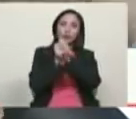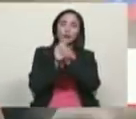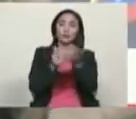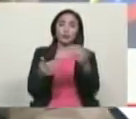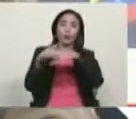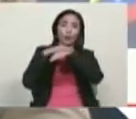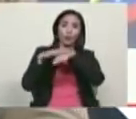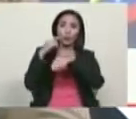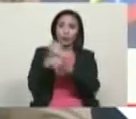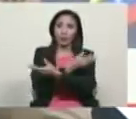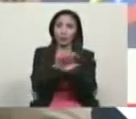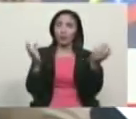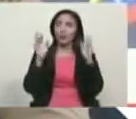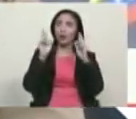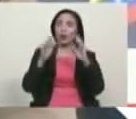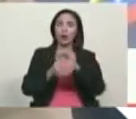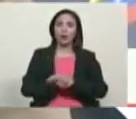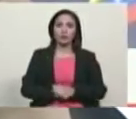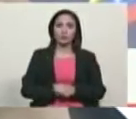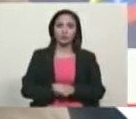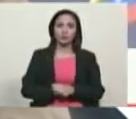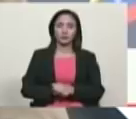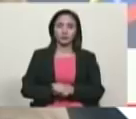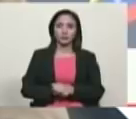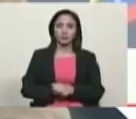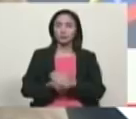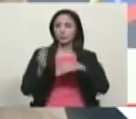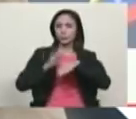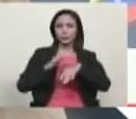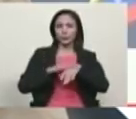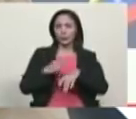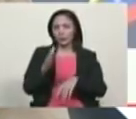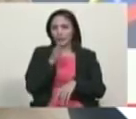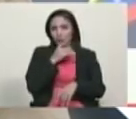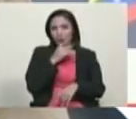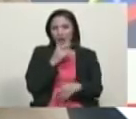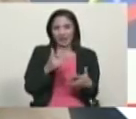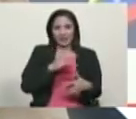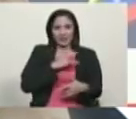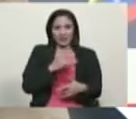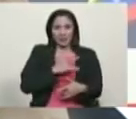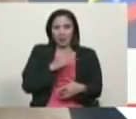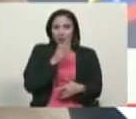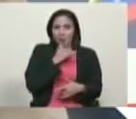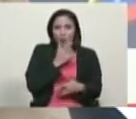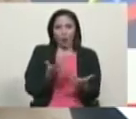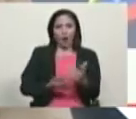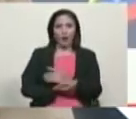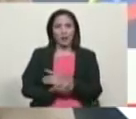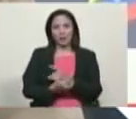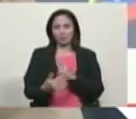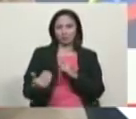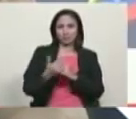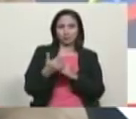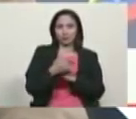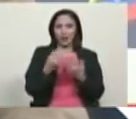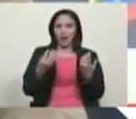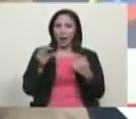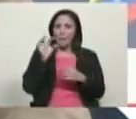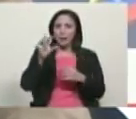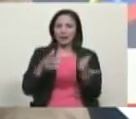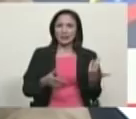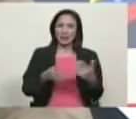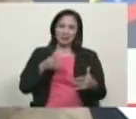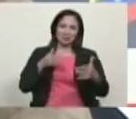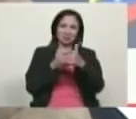perdone, porque son unos insensatos que buscan el daño de su propia patria.